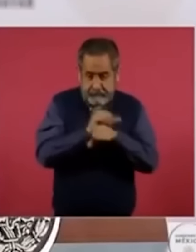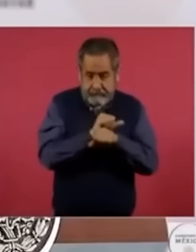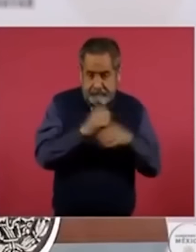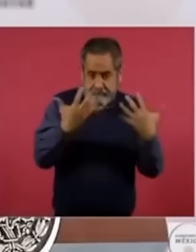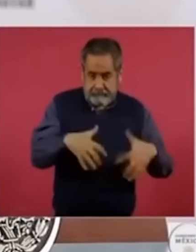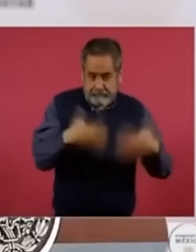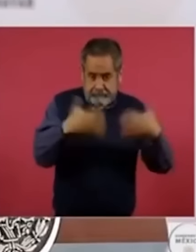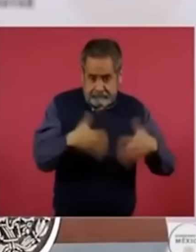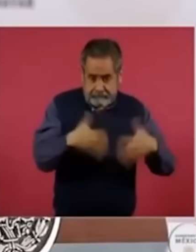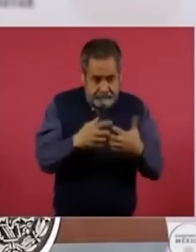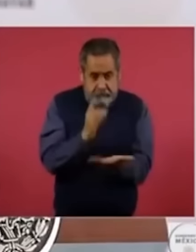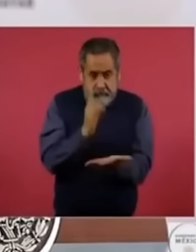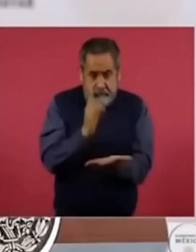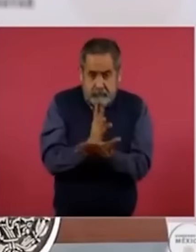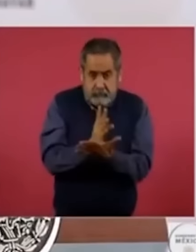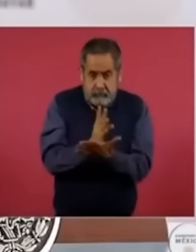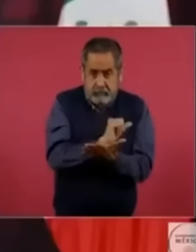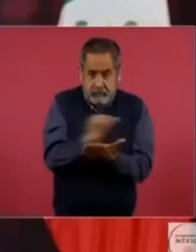en Estados Unidos.